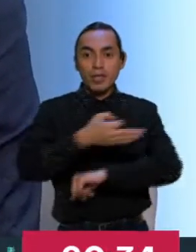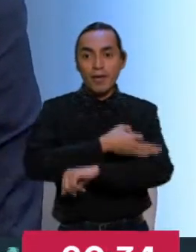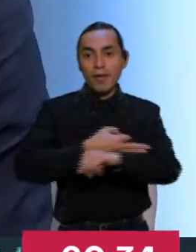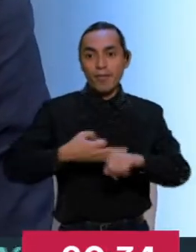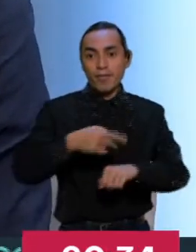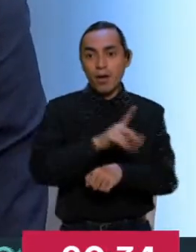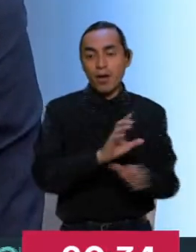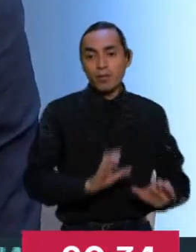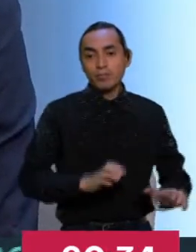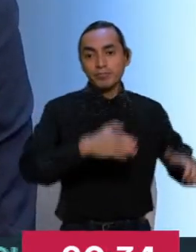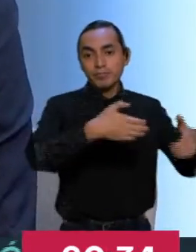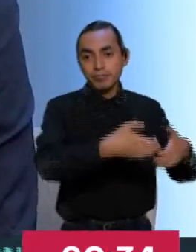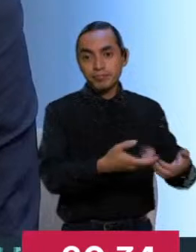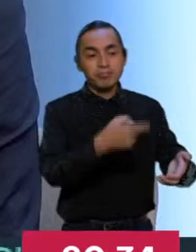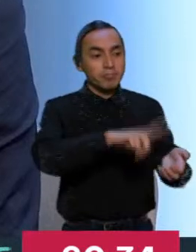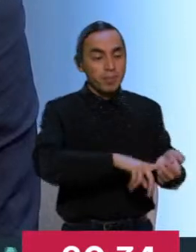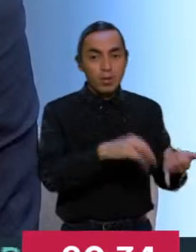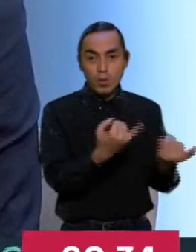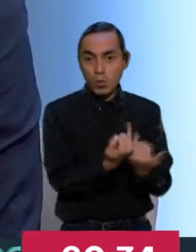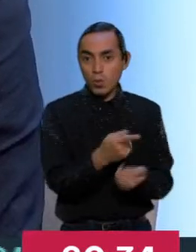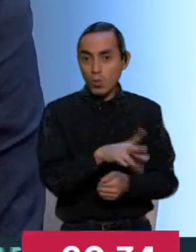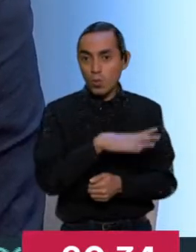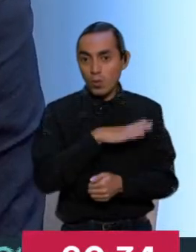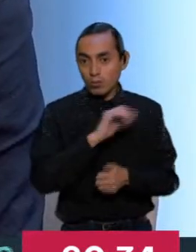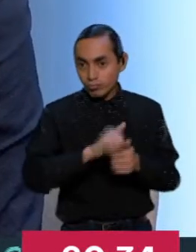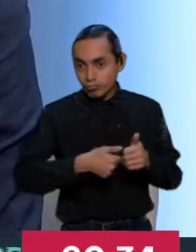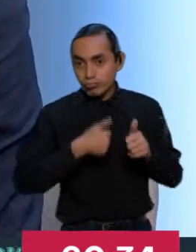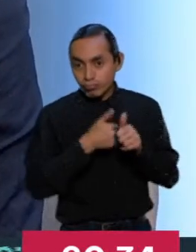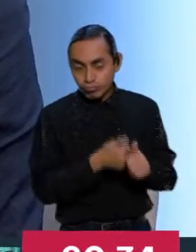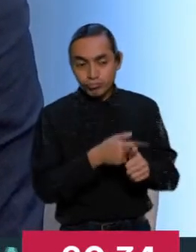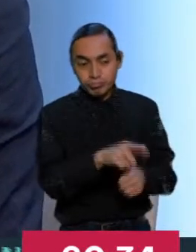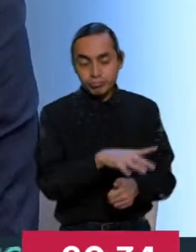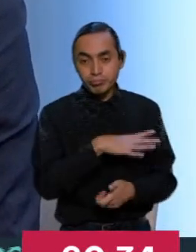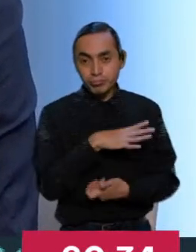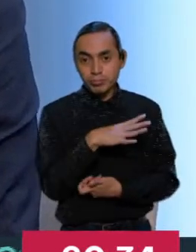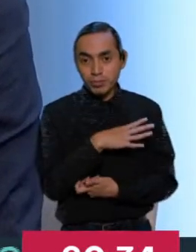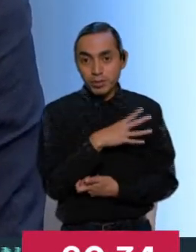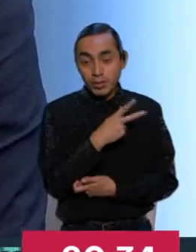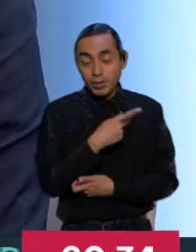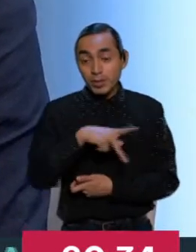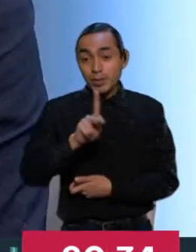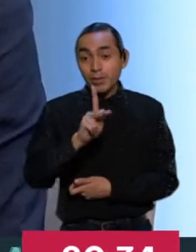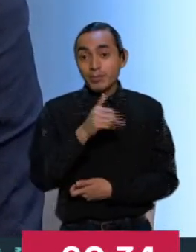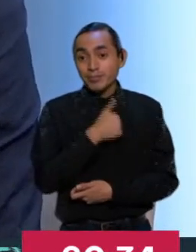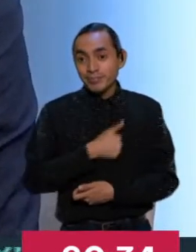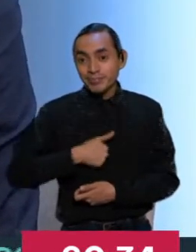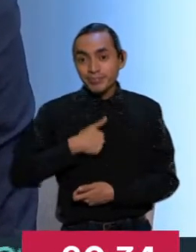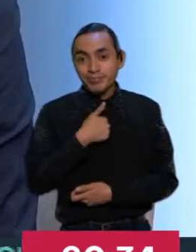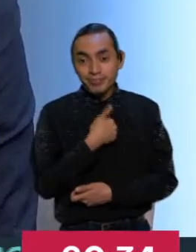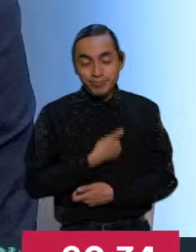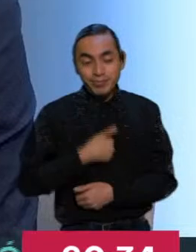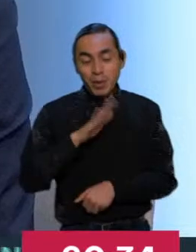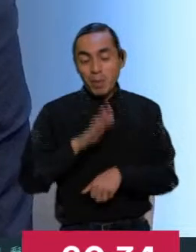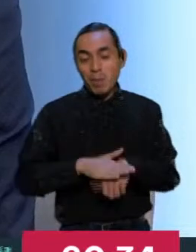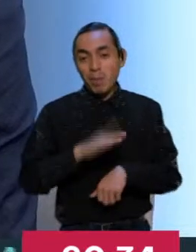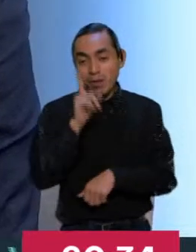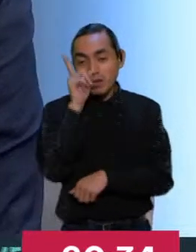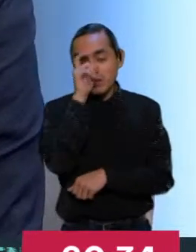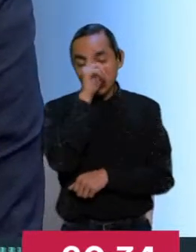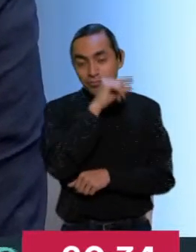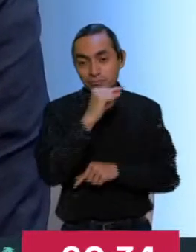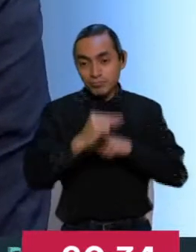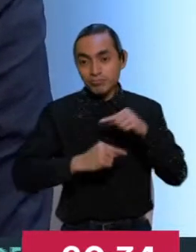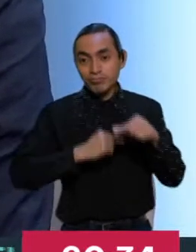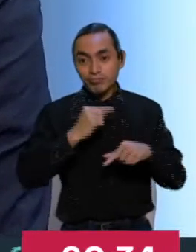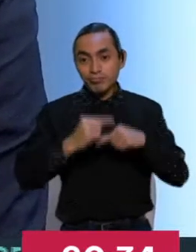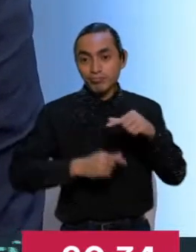comunitarios siguen soportando y conteniendo buena parte de estas realidades, pero lamentablemente cada vez es más complejo y en los lugares con